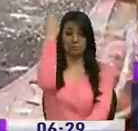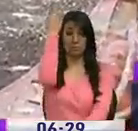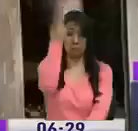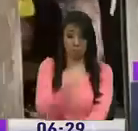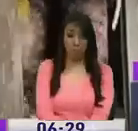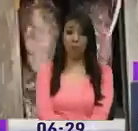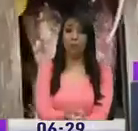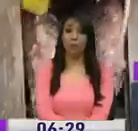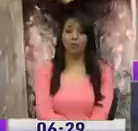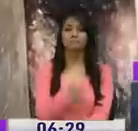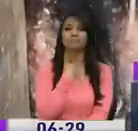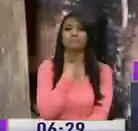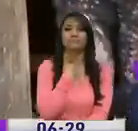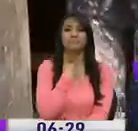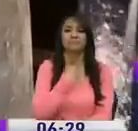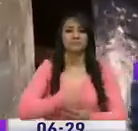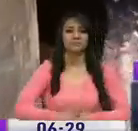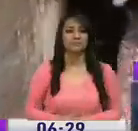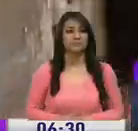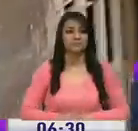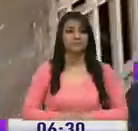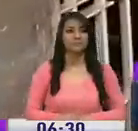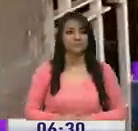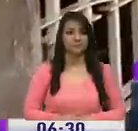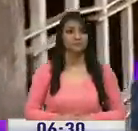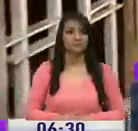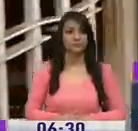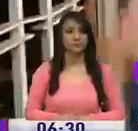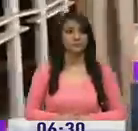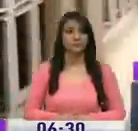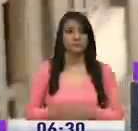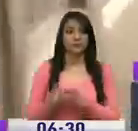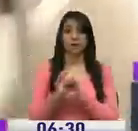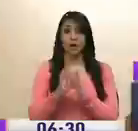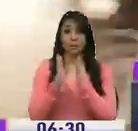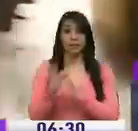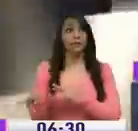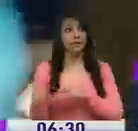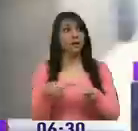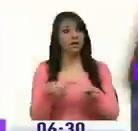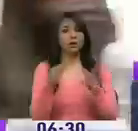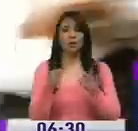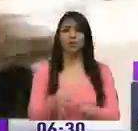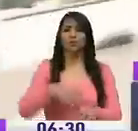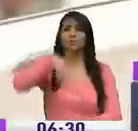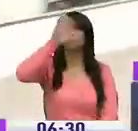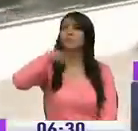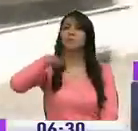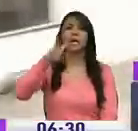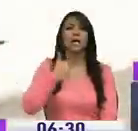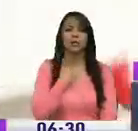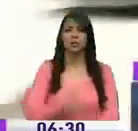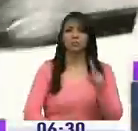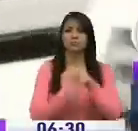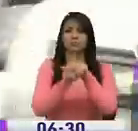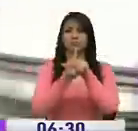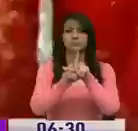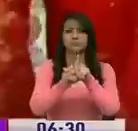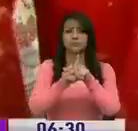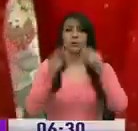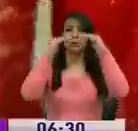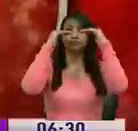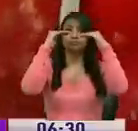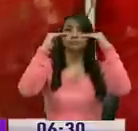terraza al cuarto piso donde junto a sus otros compañeros se encontraban pintando el interior se regaló del